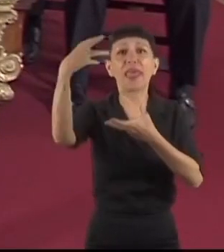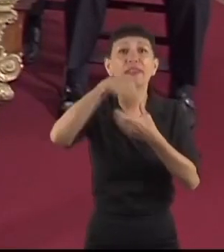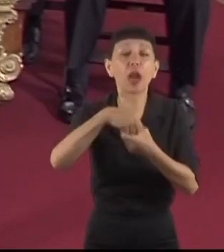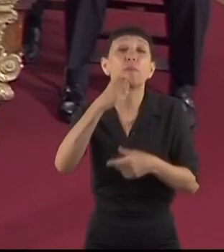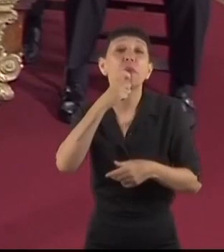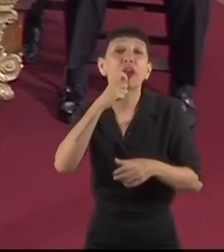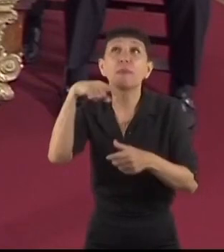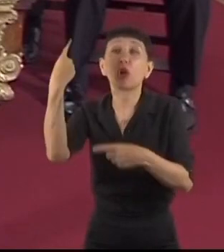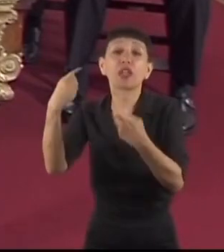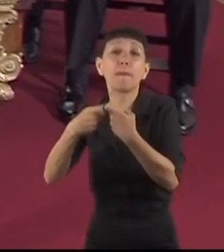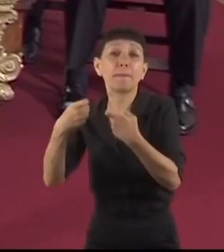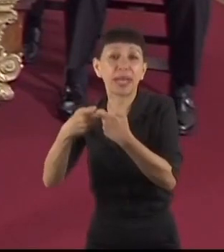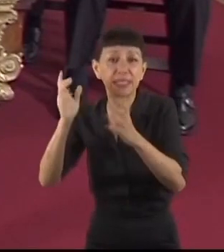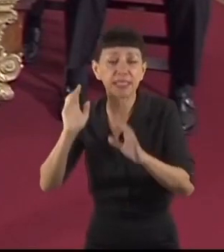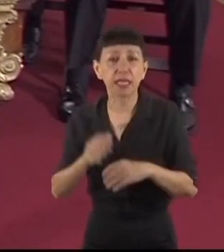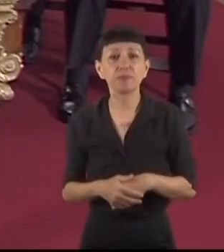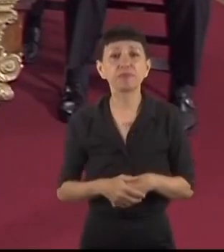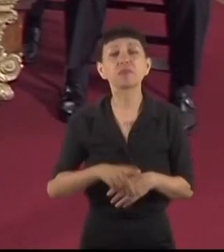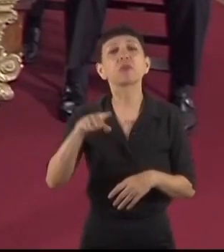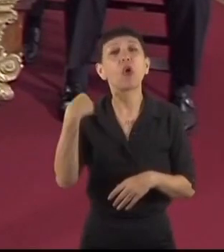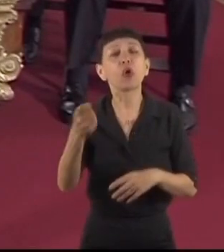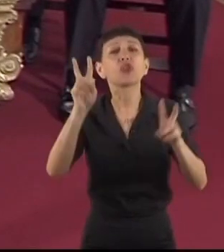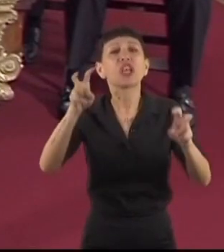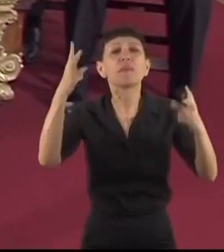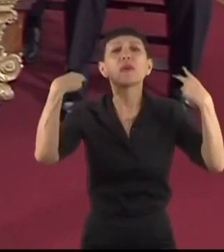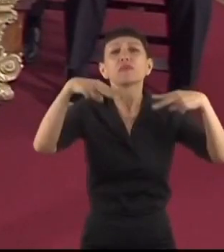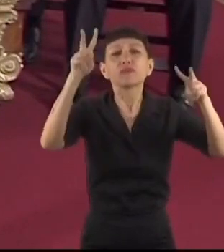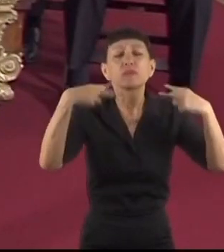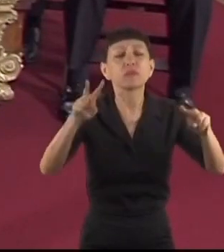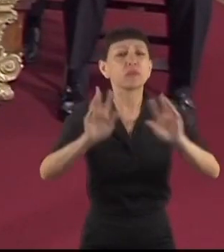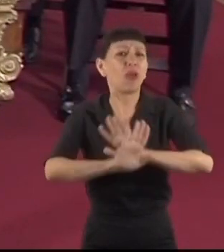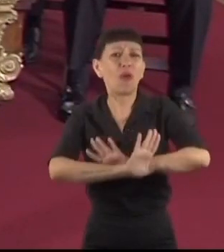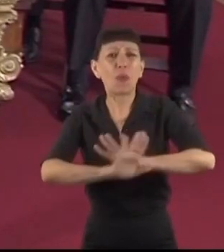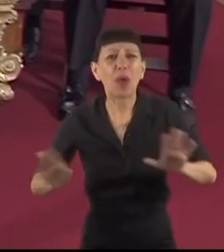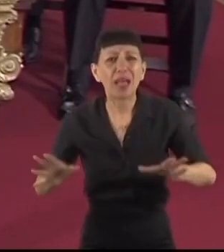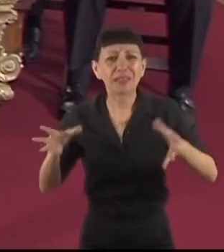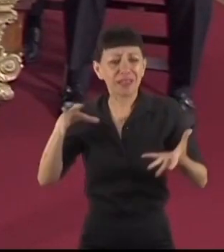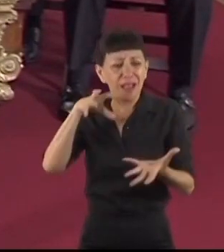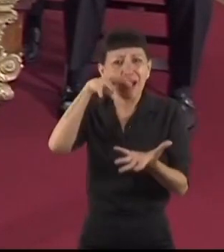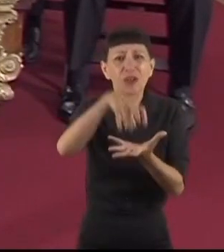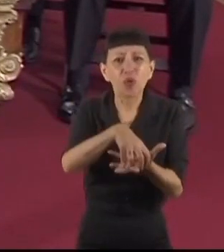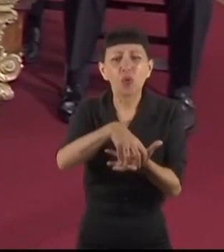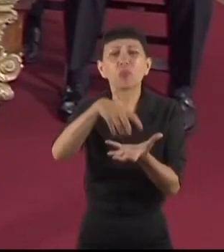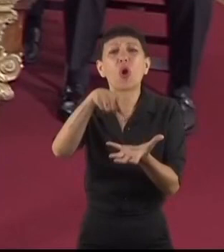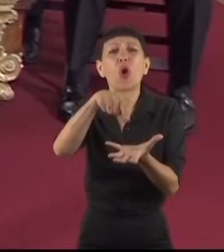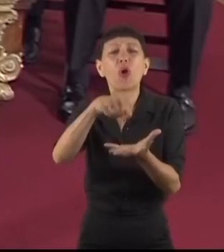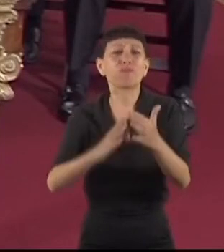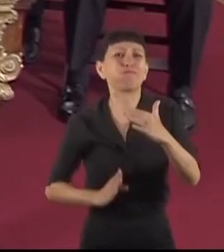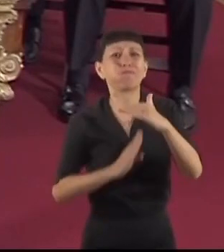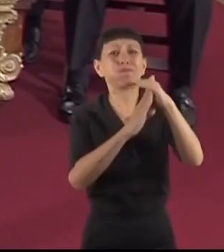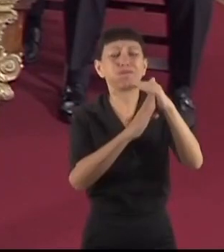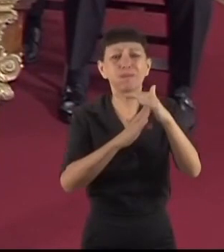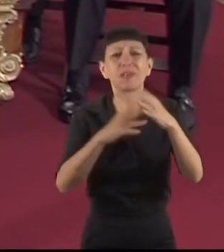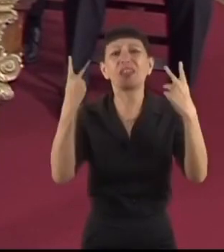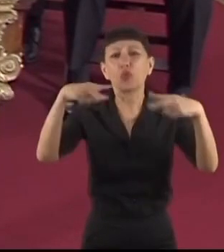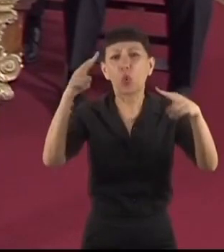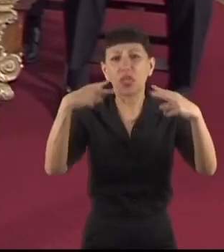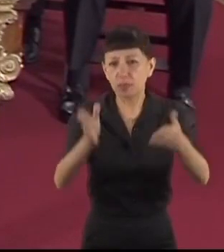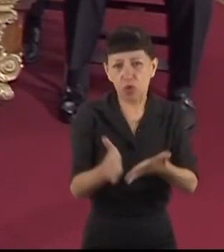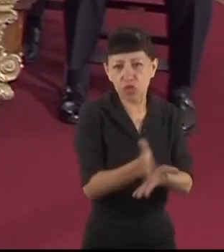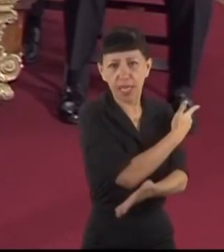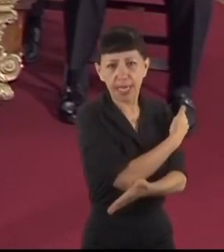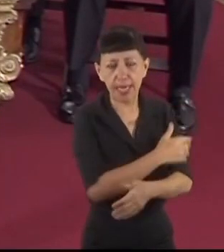desregulación del sector turístico eliminando el monopolio de las agencias de turismo 30 incorporación